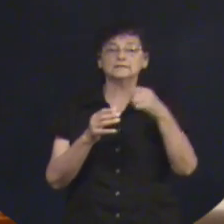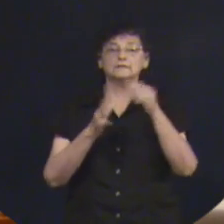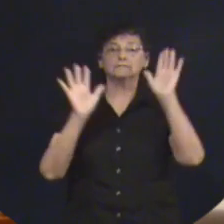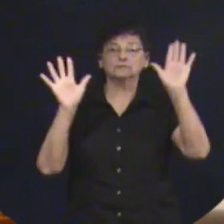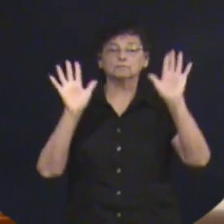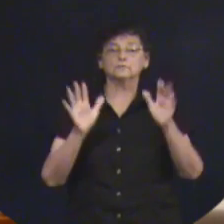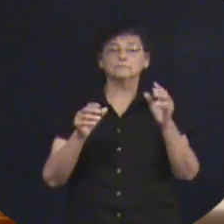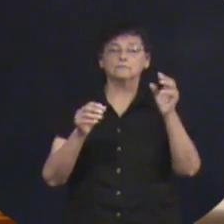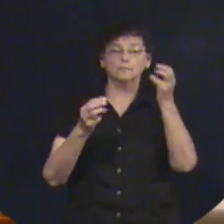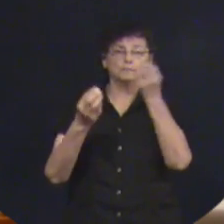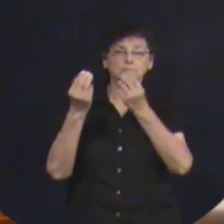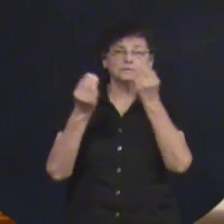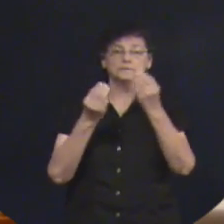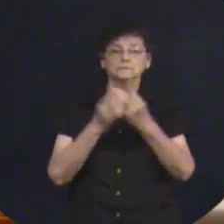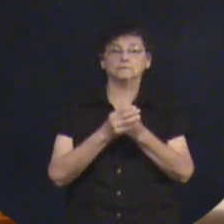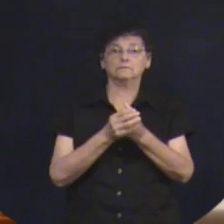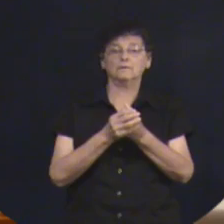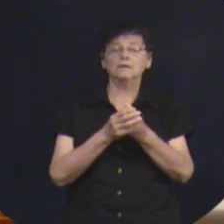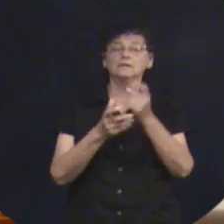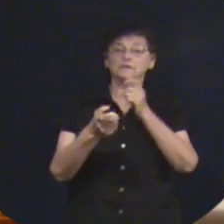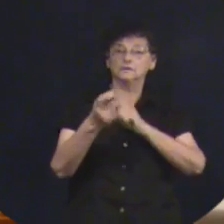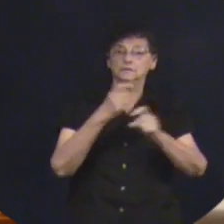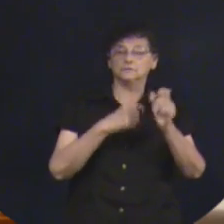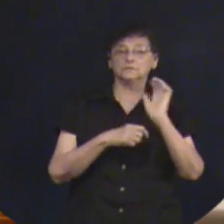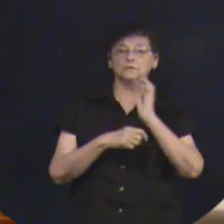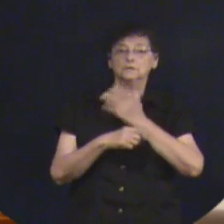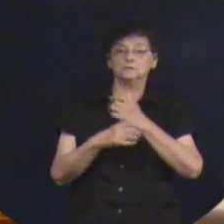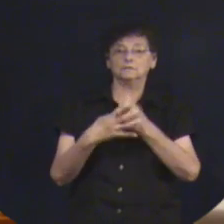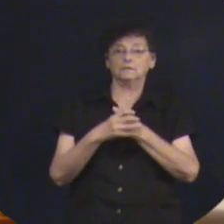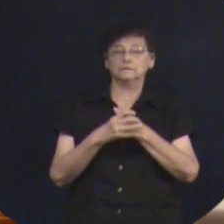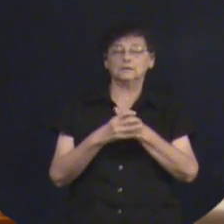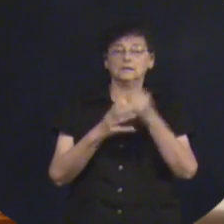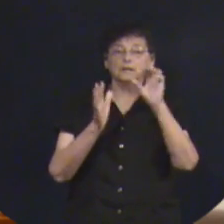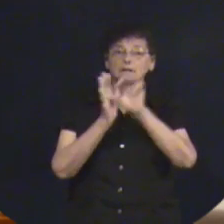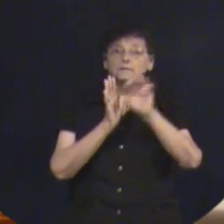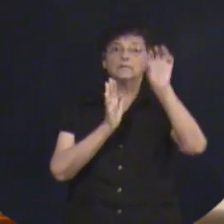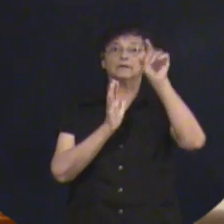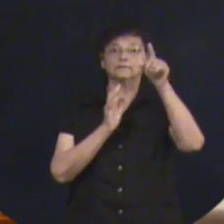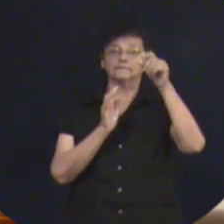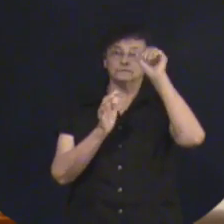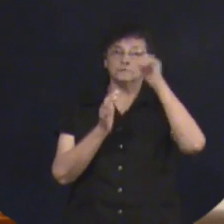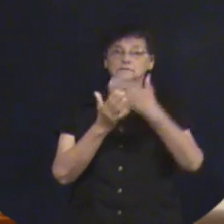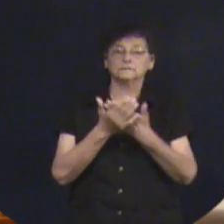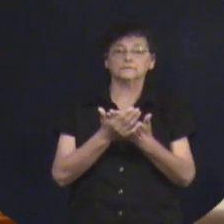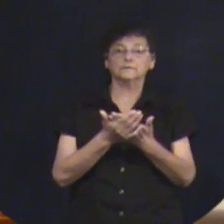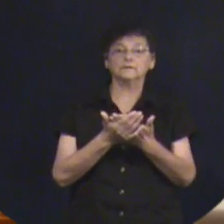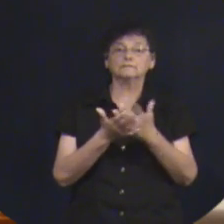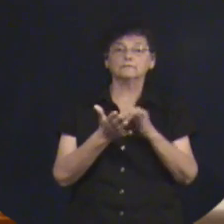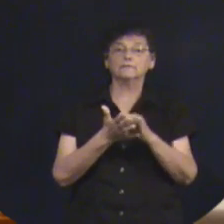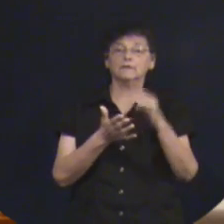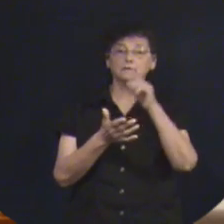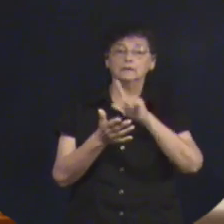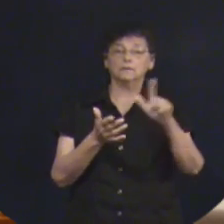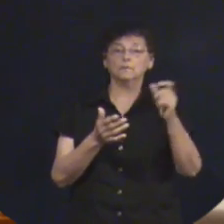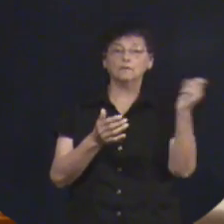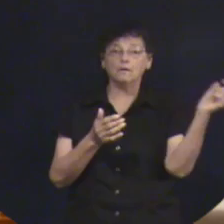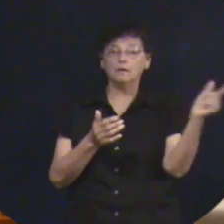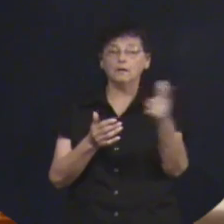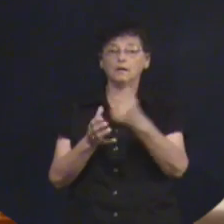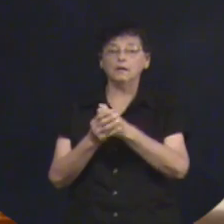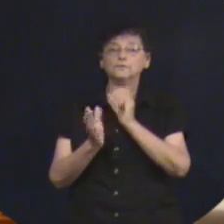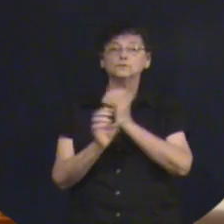admirable misterio, nos transformes en imagen de tu Hijo. Por eso, Señor, todas